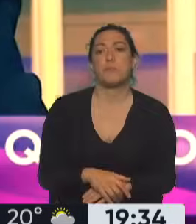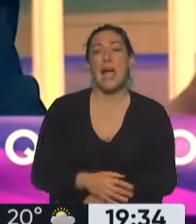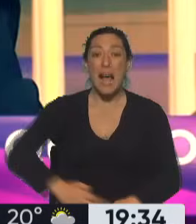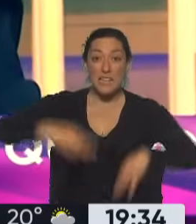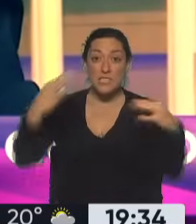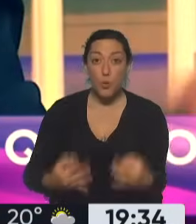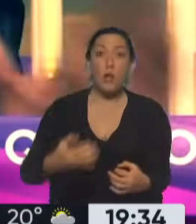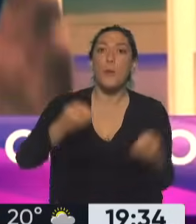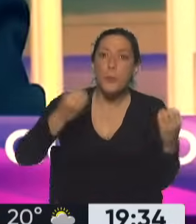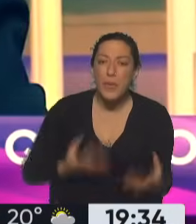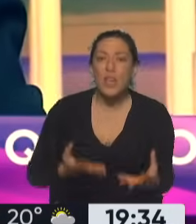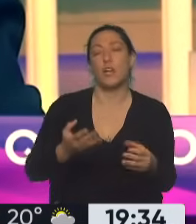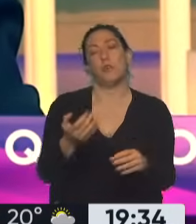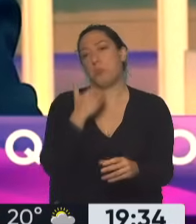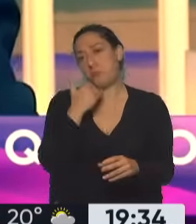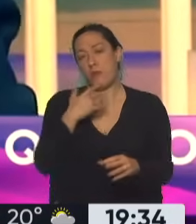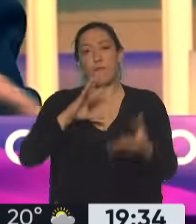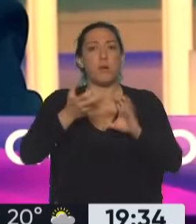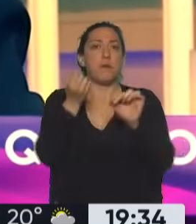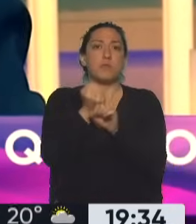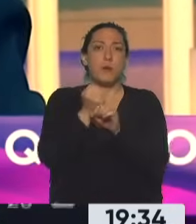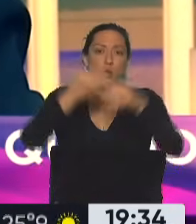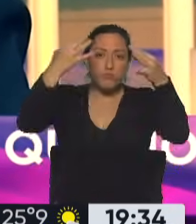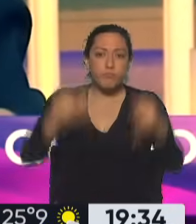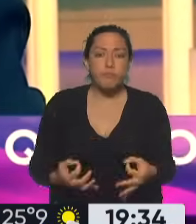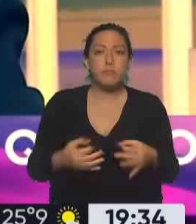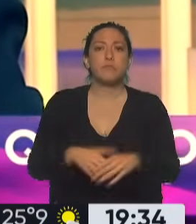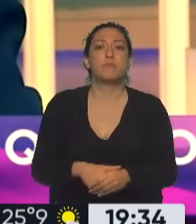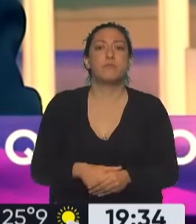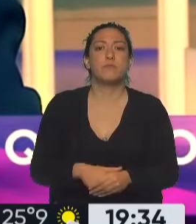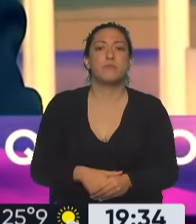bien. Nosotros venimos a laburar decente y profesional.